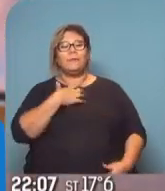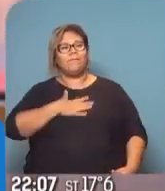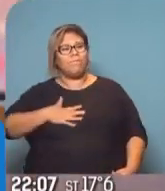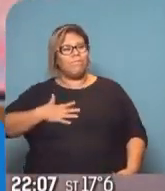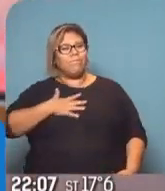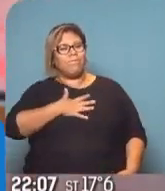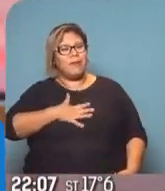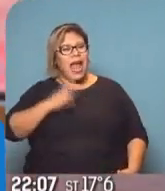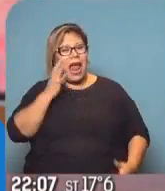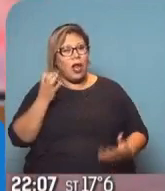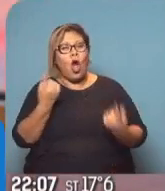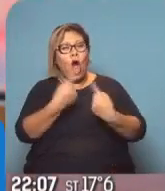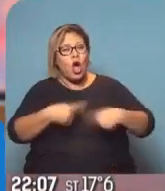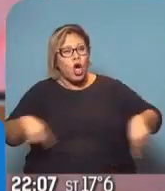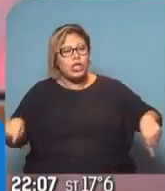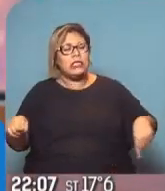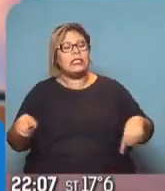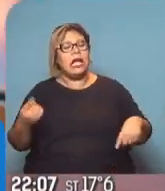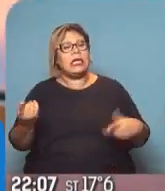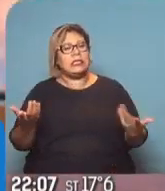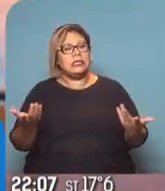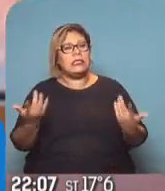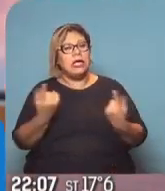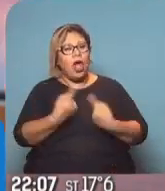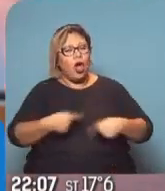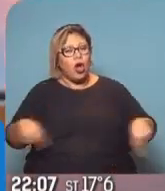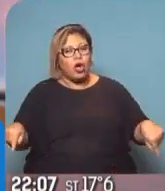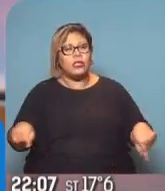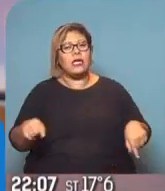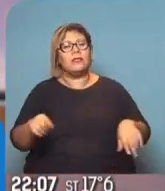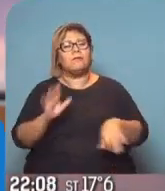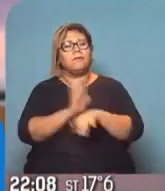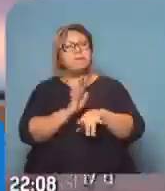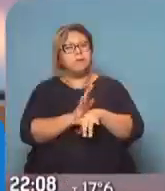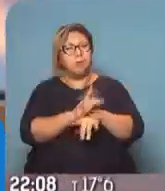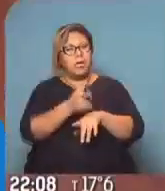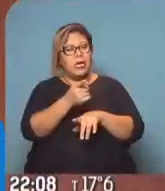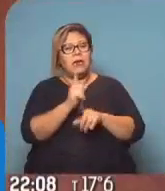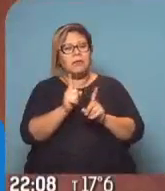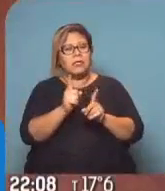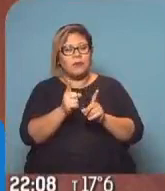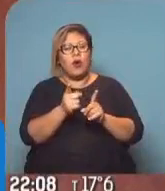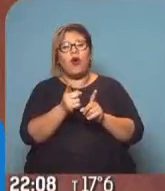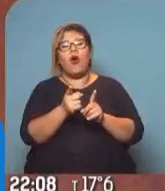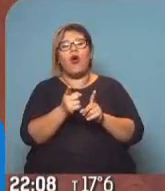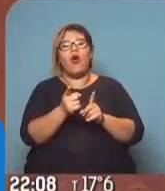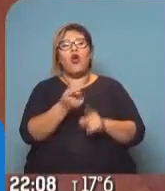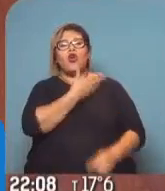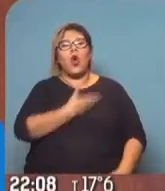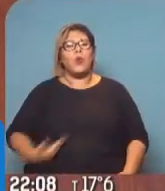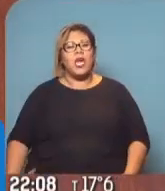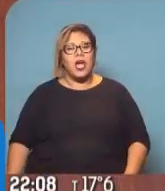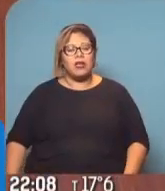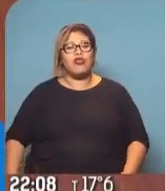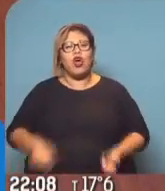una acumulación de cosas como bien creo que anunciaste en el anuncio, que al cambiar un poco el gobierno con